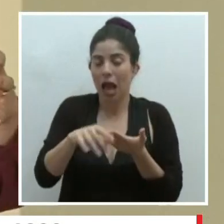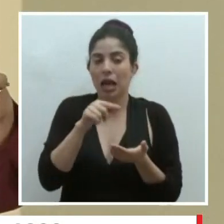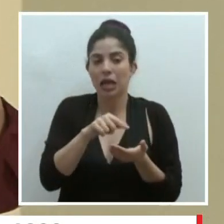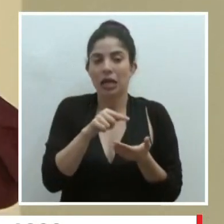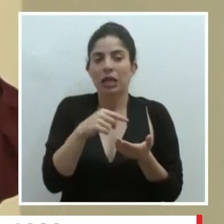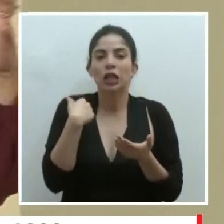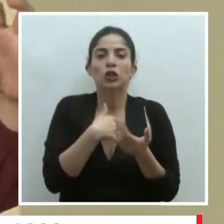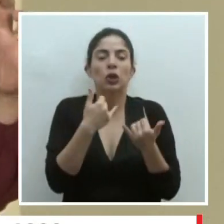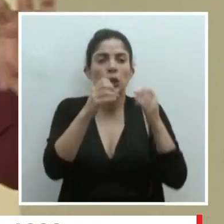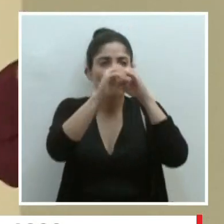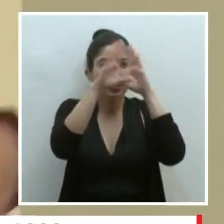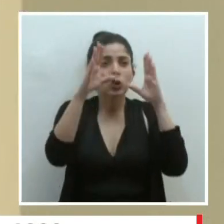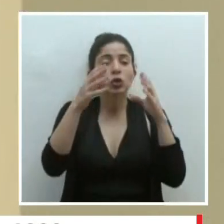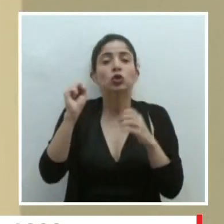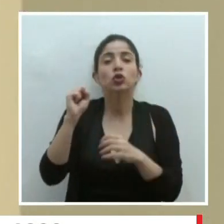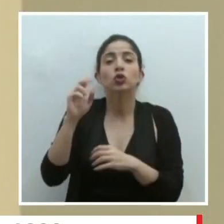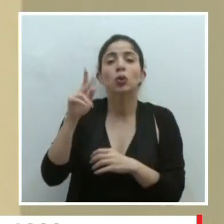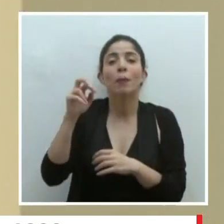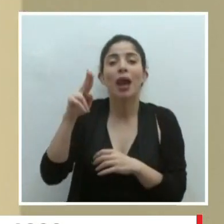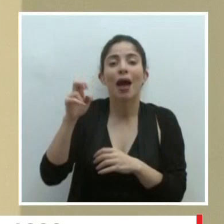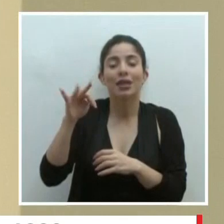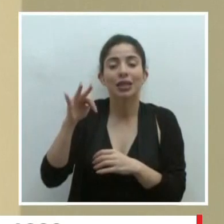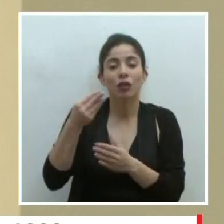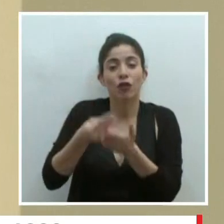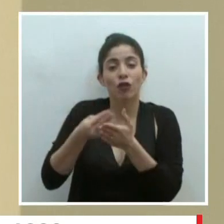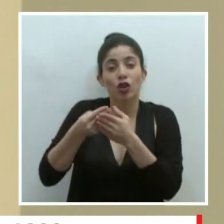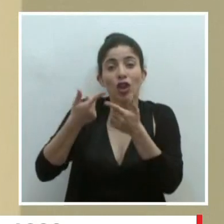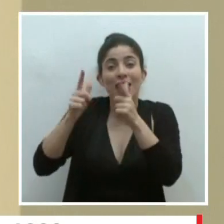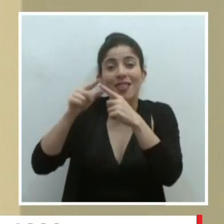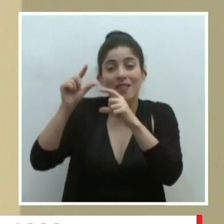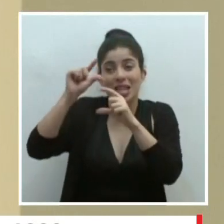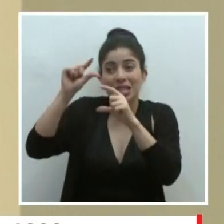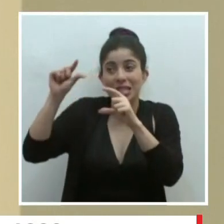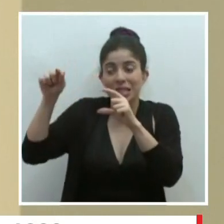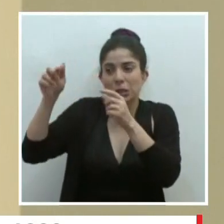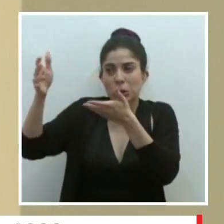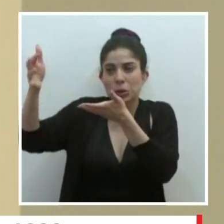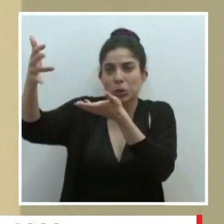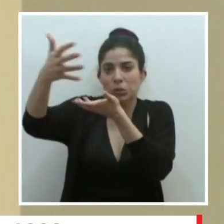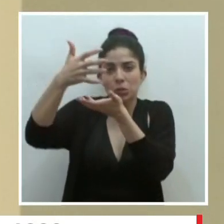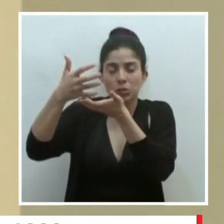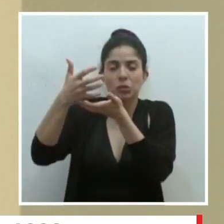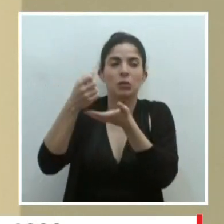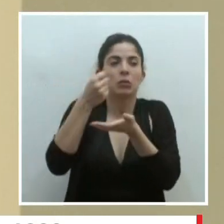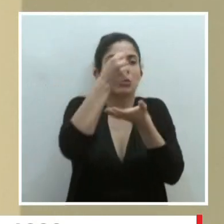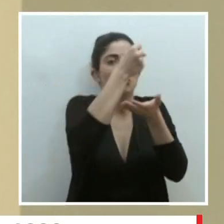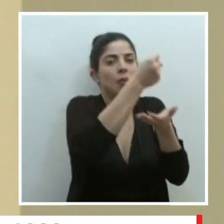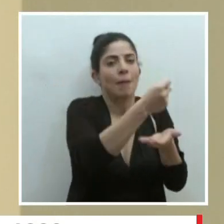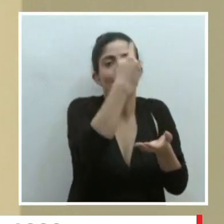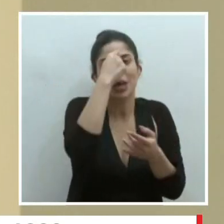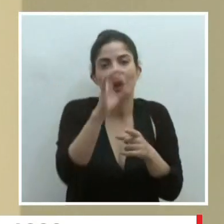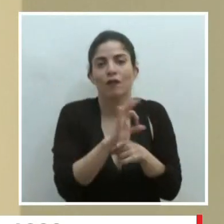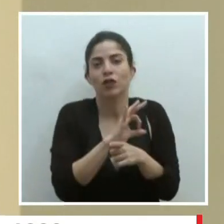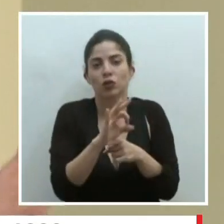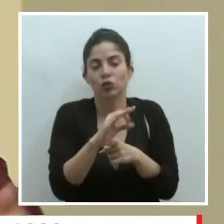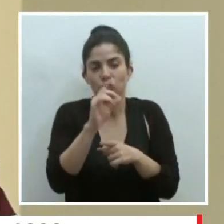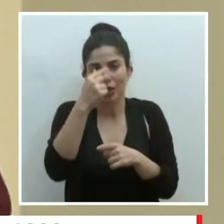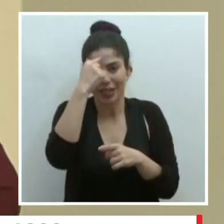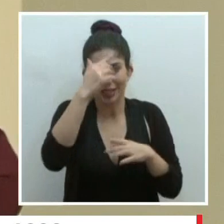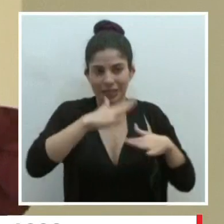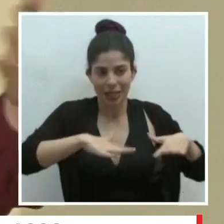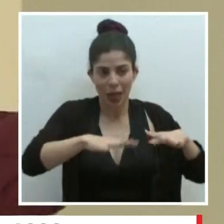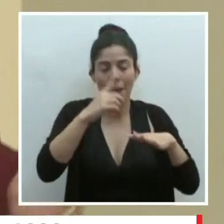cómo los superávit libre destinarlos para el funcionamiento sobre todo para el funcionamiento del Estado,